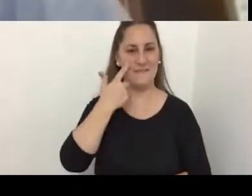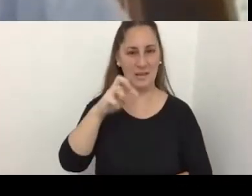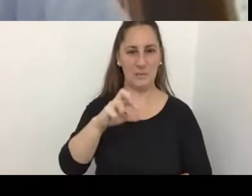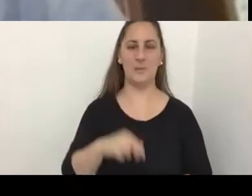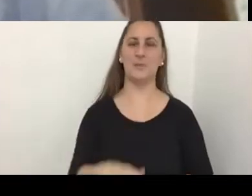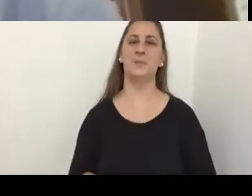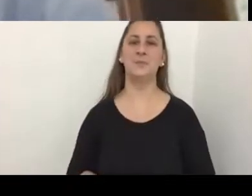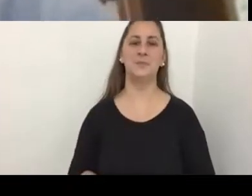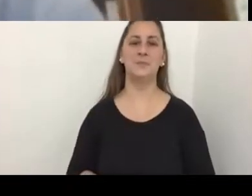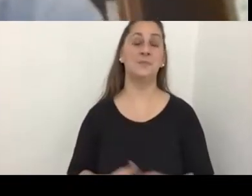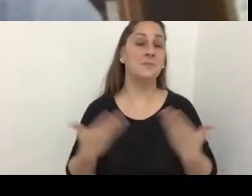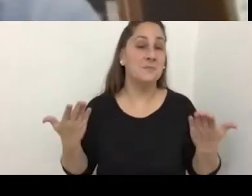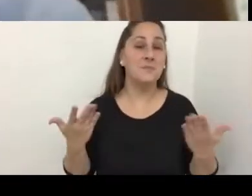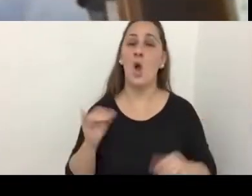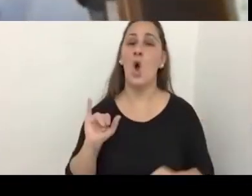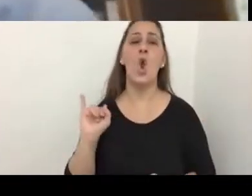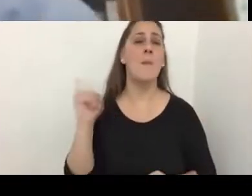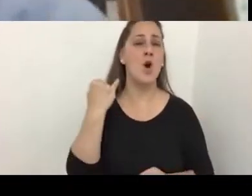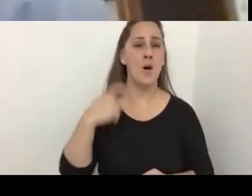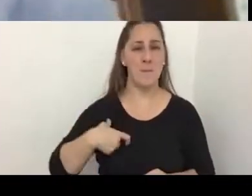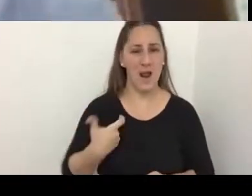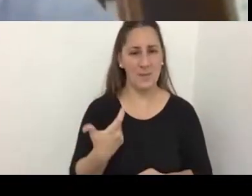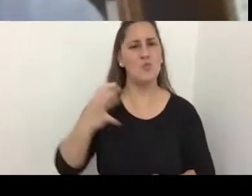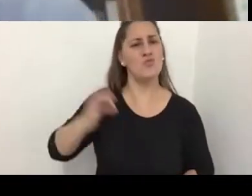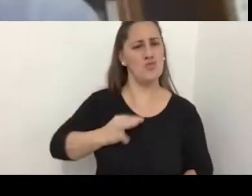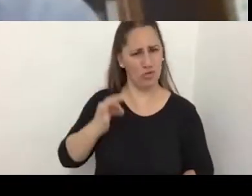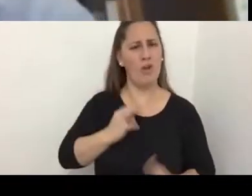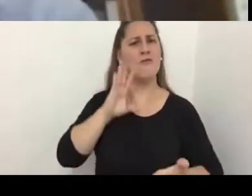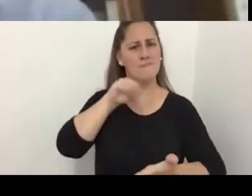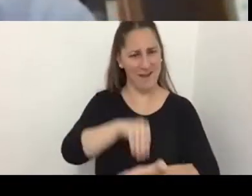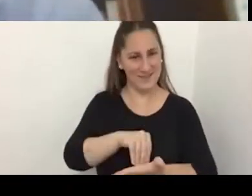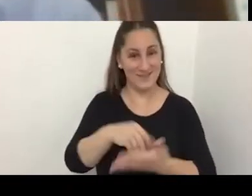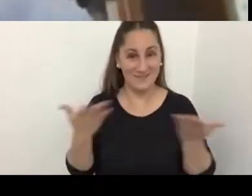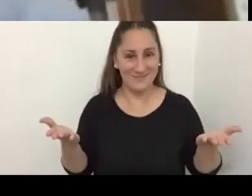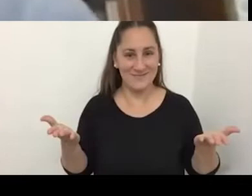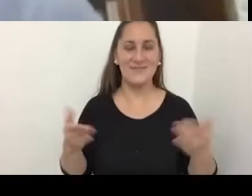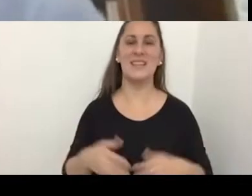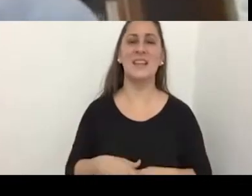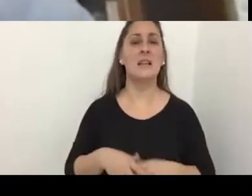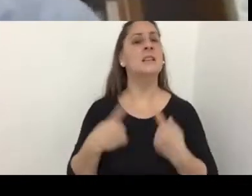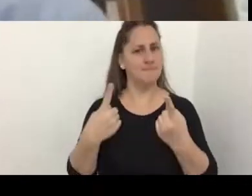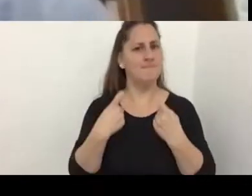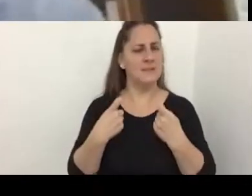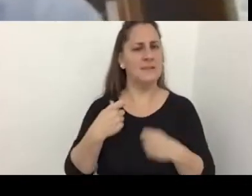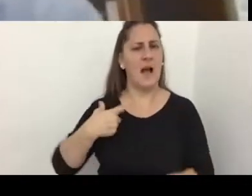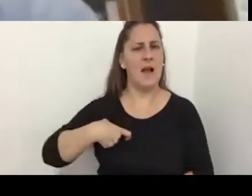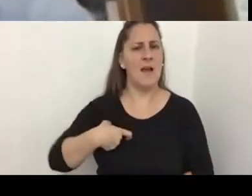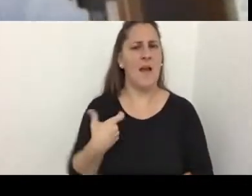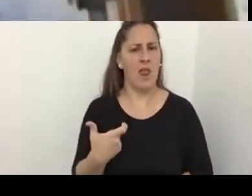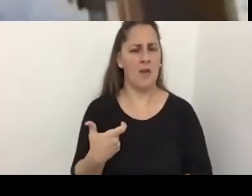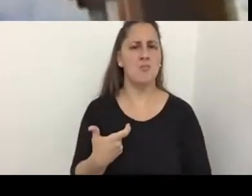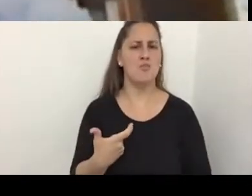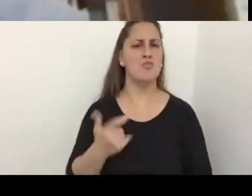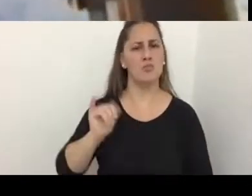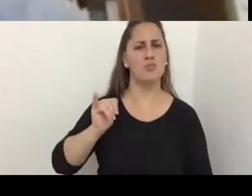Así que, bueno, lo mejor y por muchos años más, ¿no? Que es necesario para